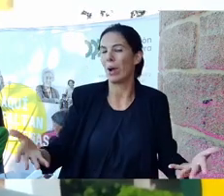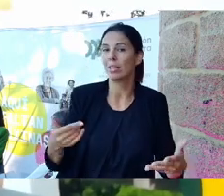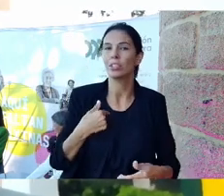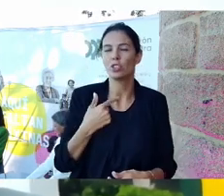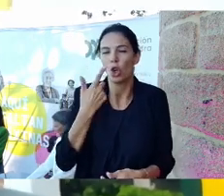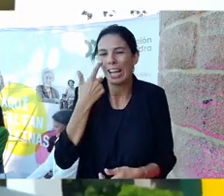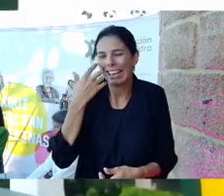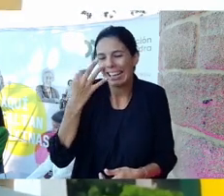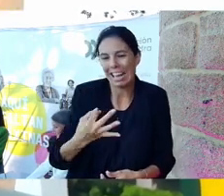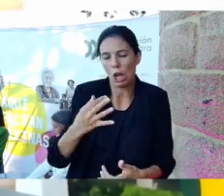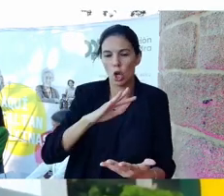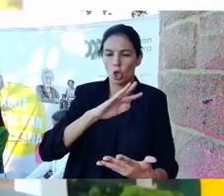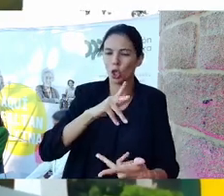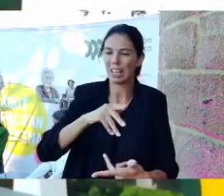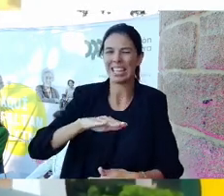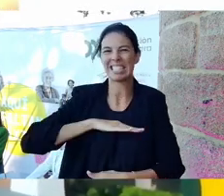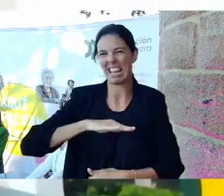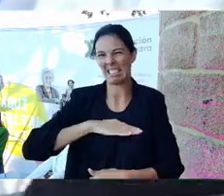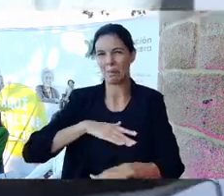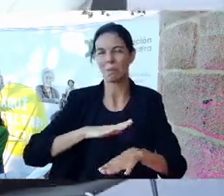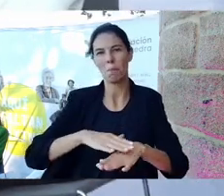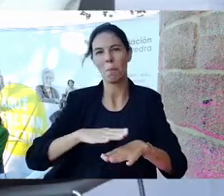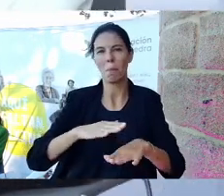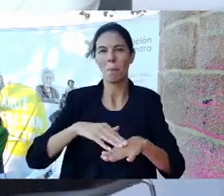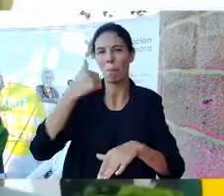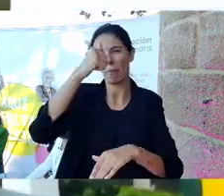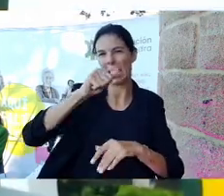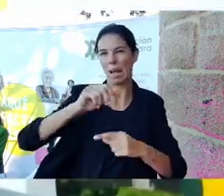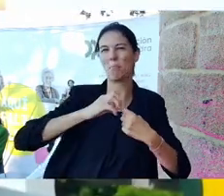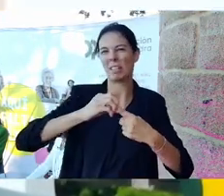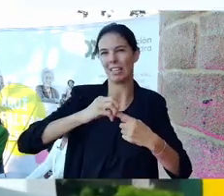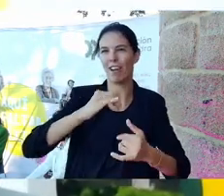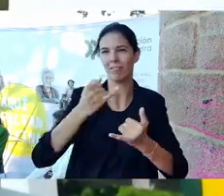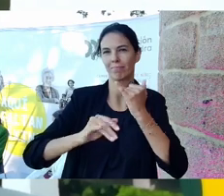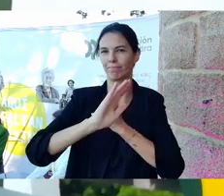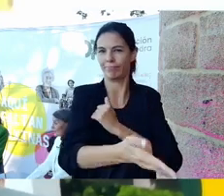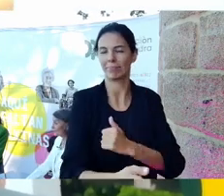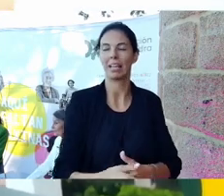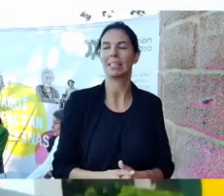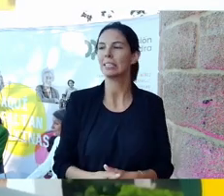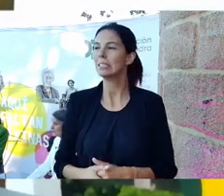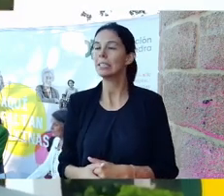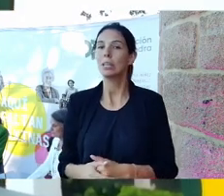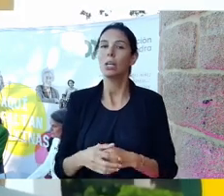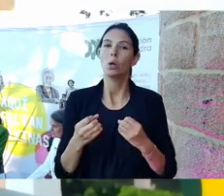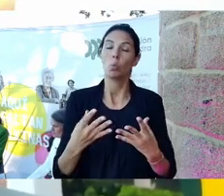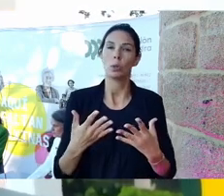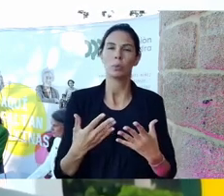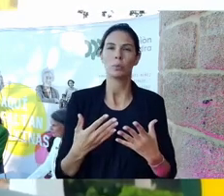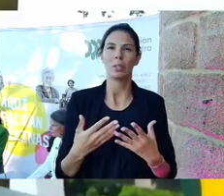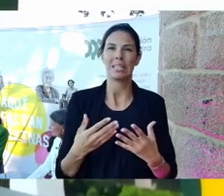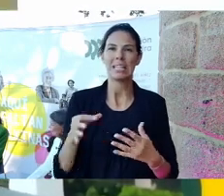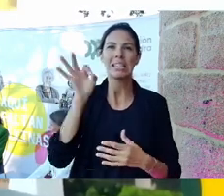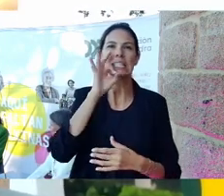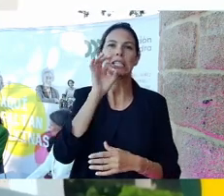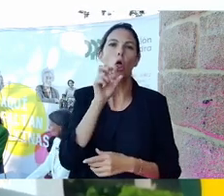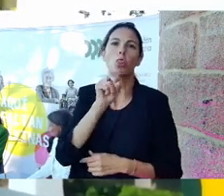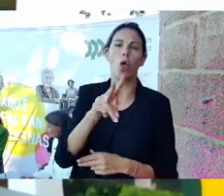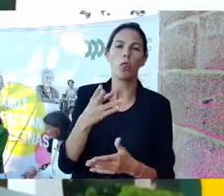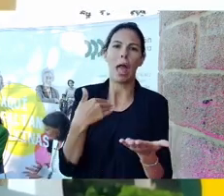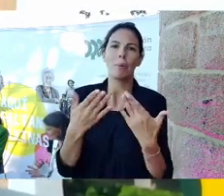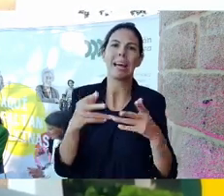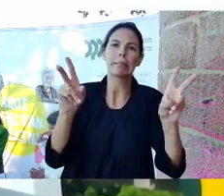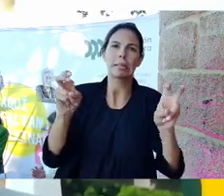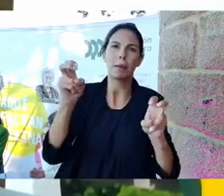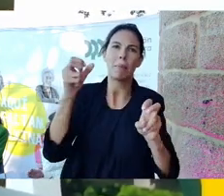contademe, que opinades? Eu creo que chegou con malas noticias para o patriarcado. ¿Empezas tú o empiezas yo? Bueno, hablar de patriarcado en el